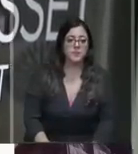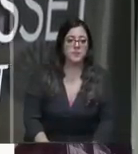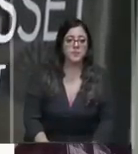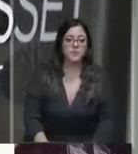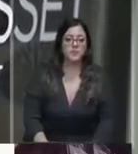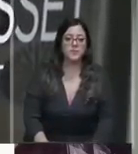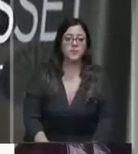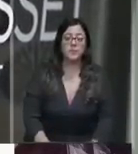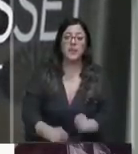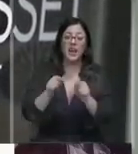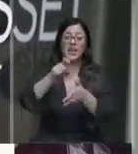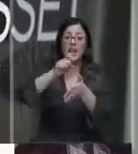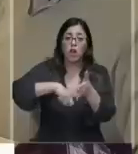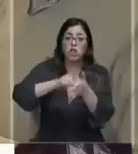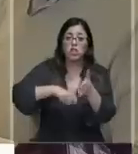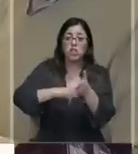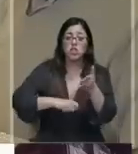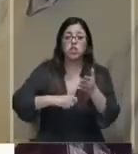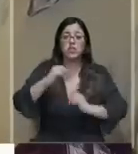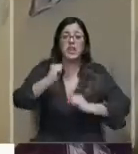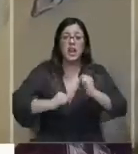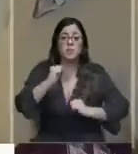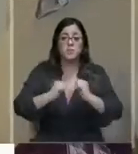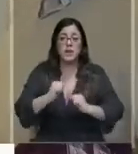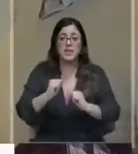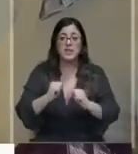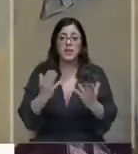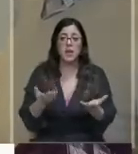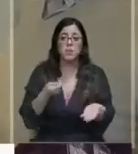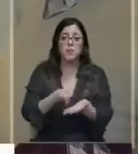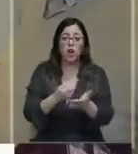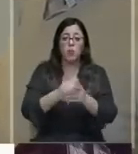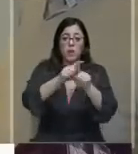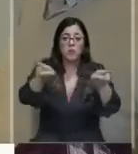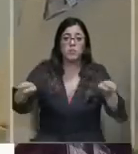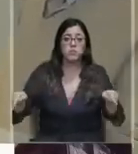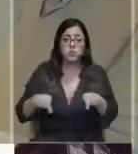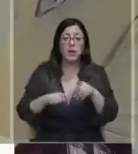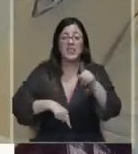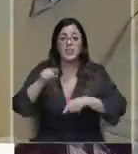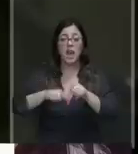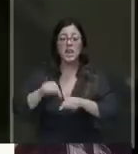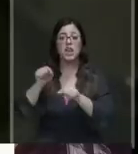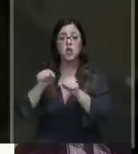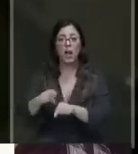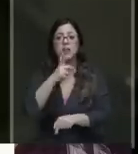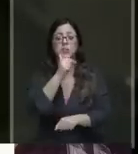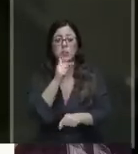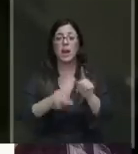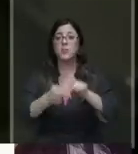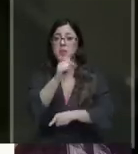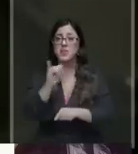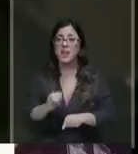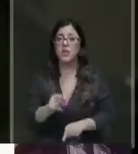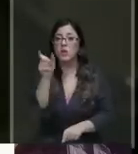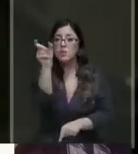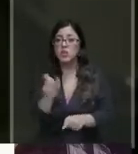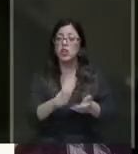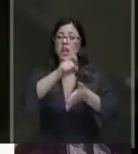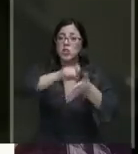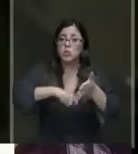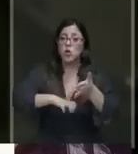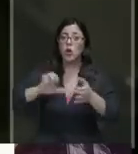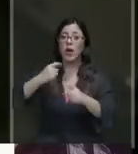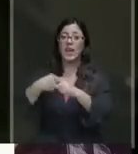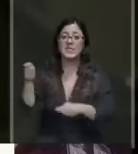La contratación de la empresa Vulcom para comprar uno de los terrenos es uno de los cuestionamientos. Por primera vez, uno de sus socios, el